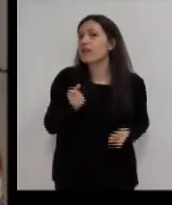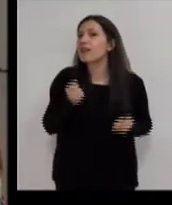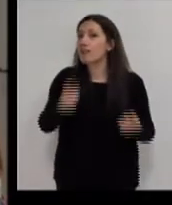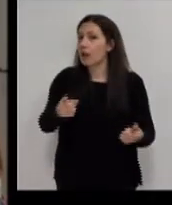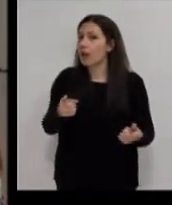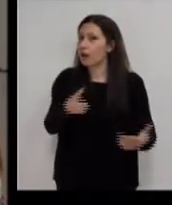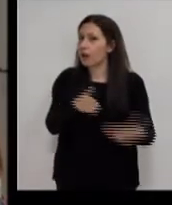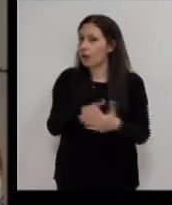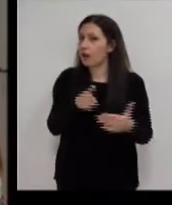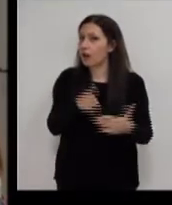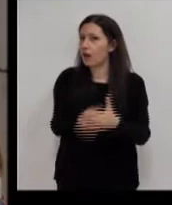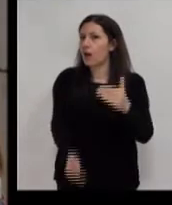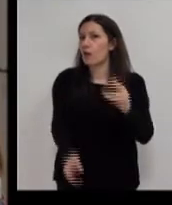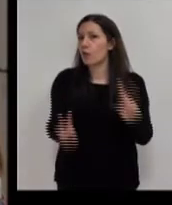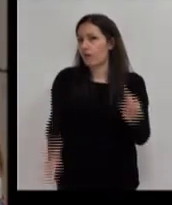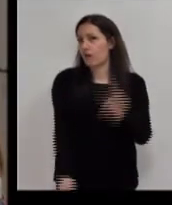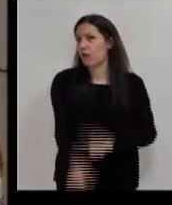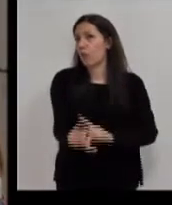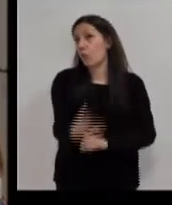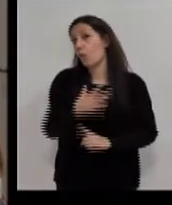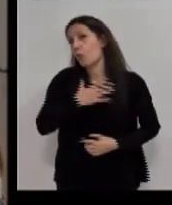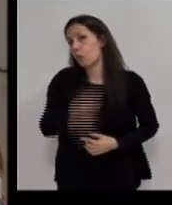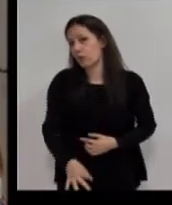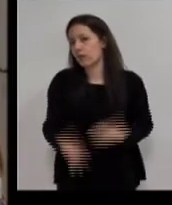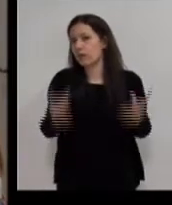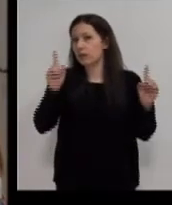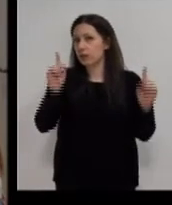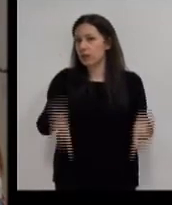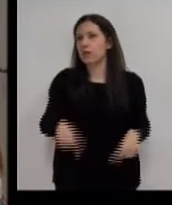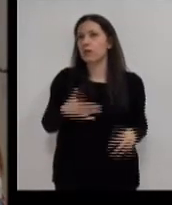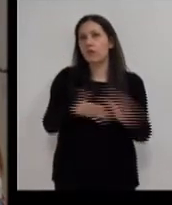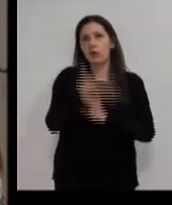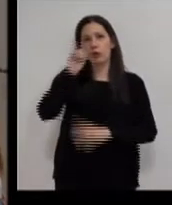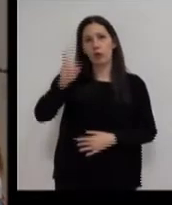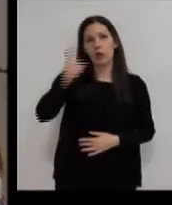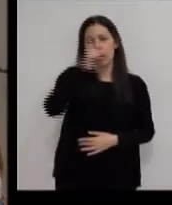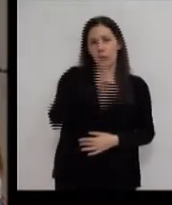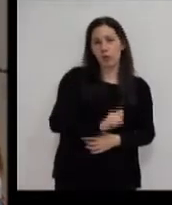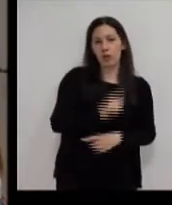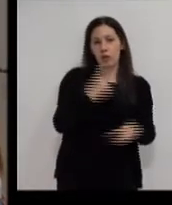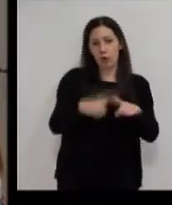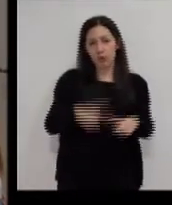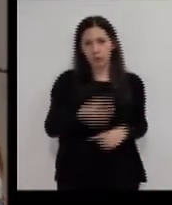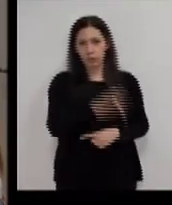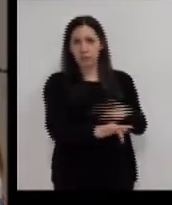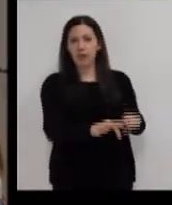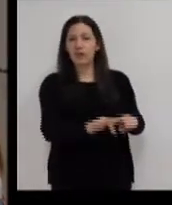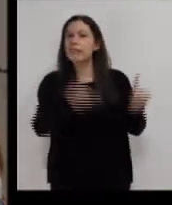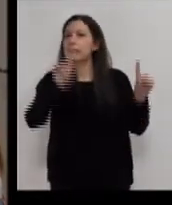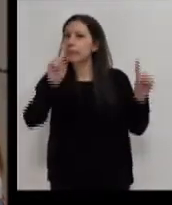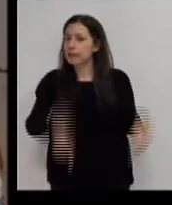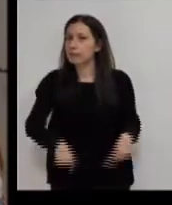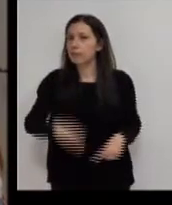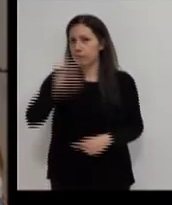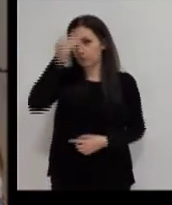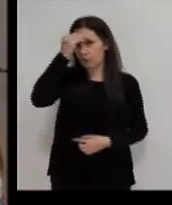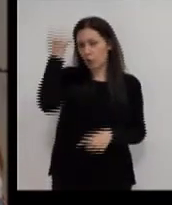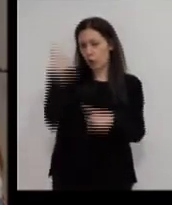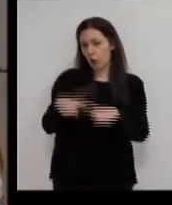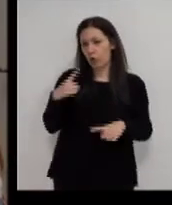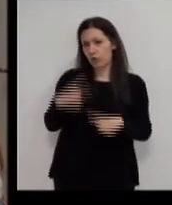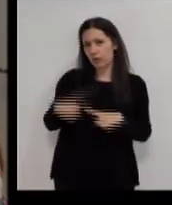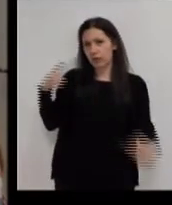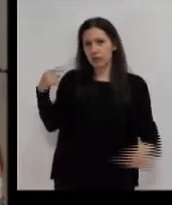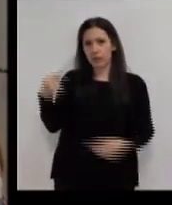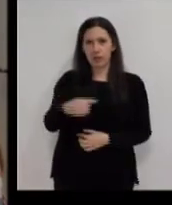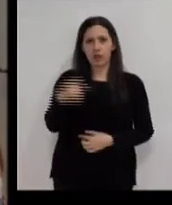hay que recordar que también genera unas nuevas barreras. Entonces, que también no solamente nos acordemos de cuáles son